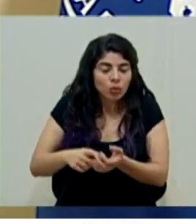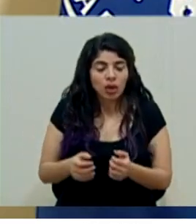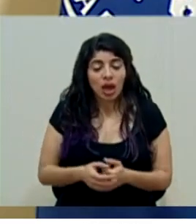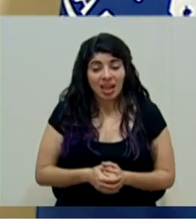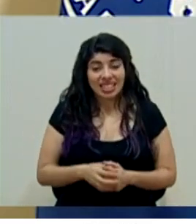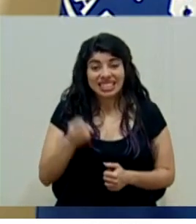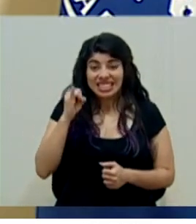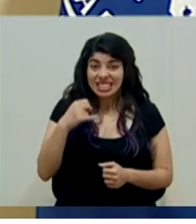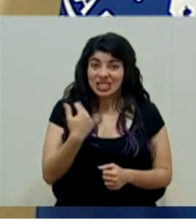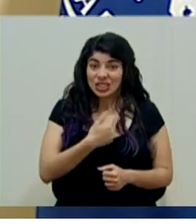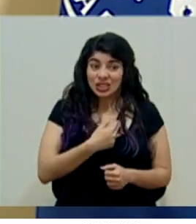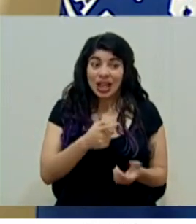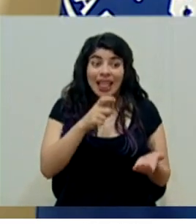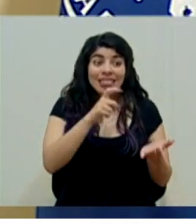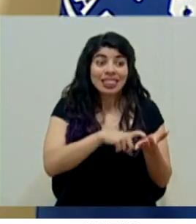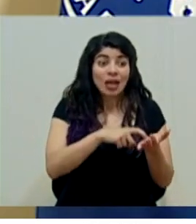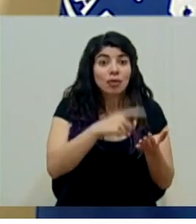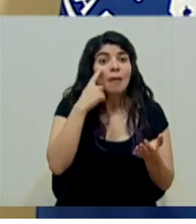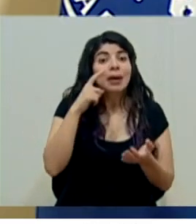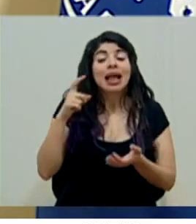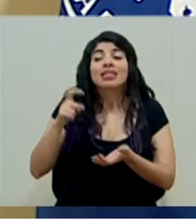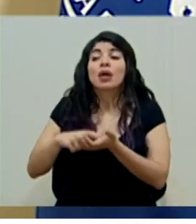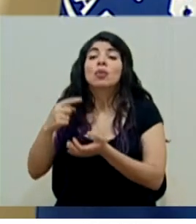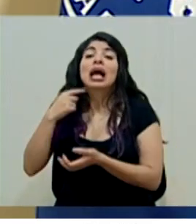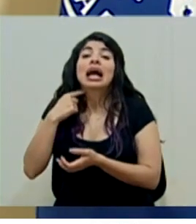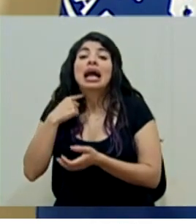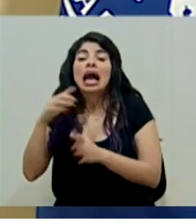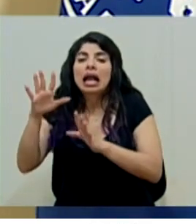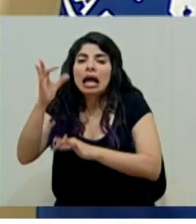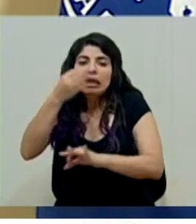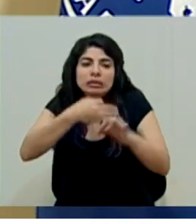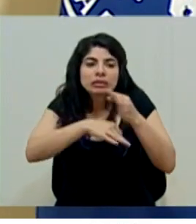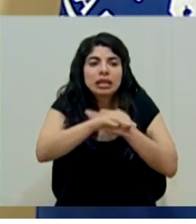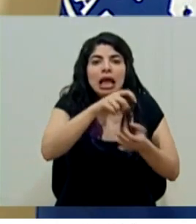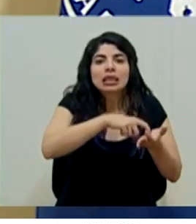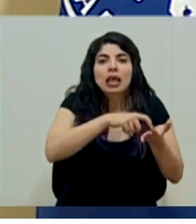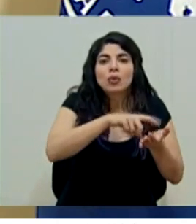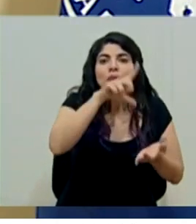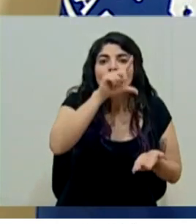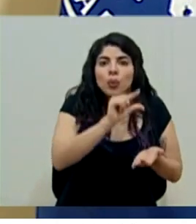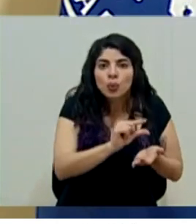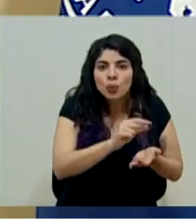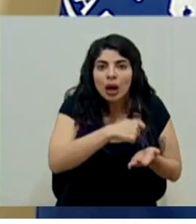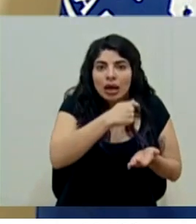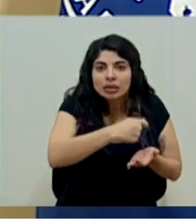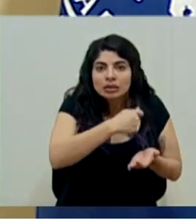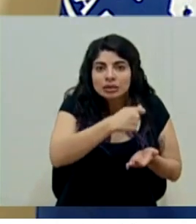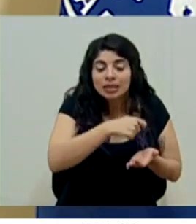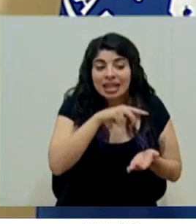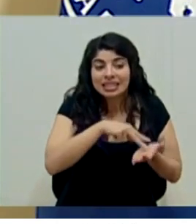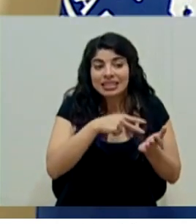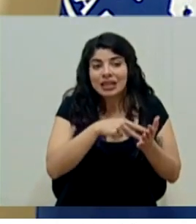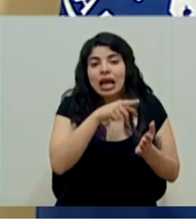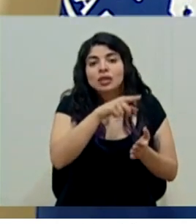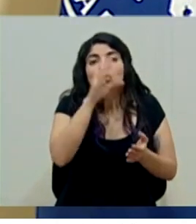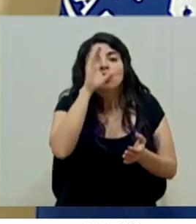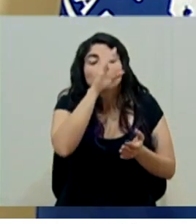de que si nos endeudamos es para cambiar deuda cara por deuda barata, pues lo que estamos buscando es darle